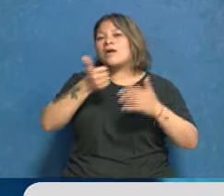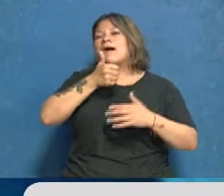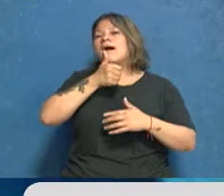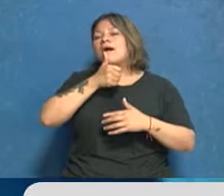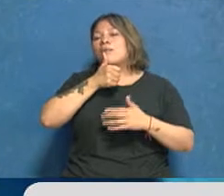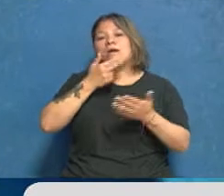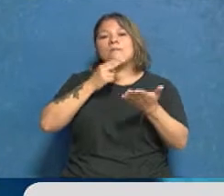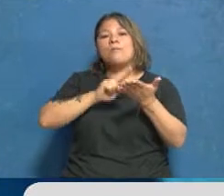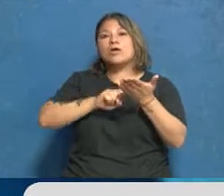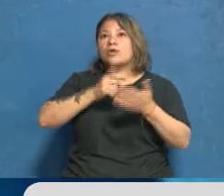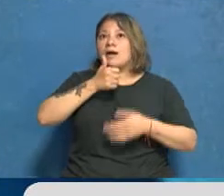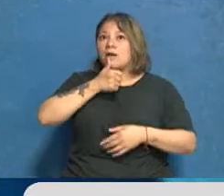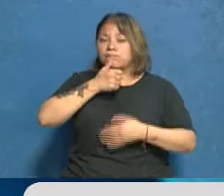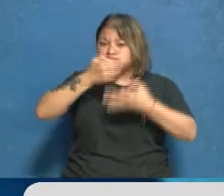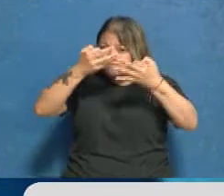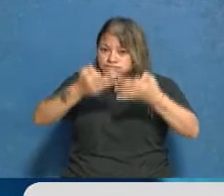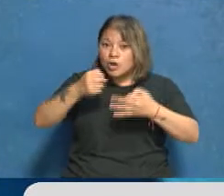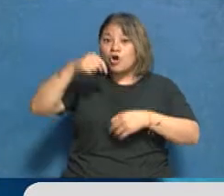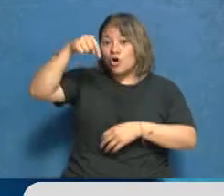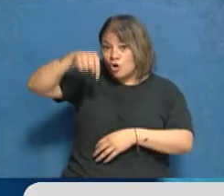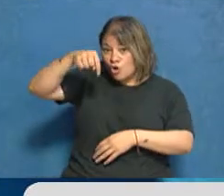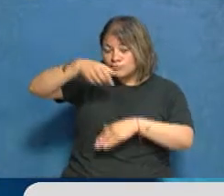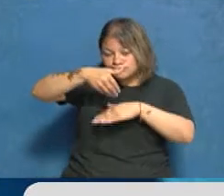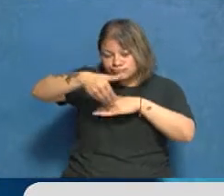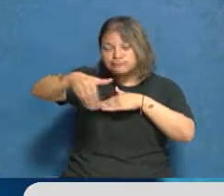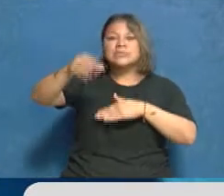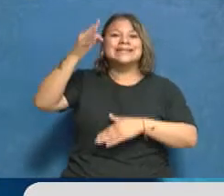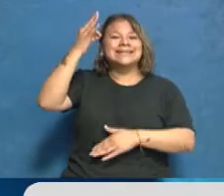agua. Específicamente, a partir de hoy, un